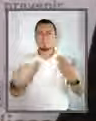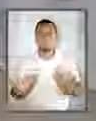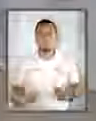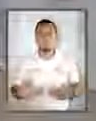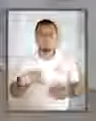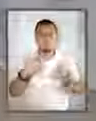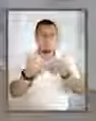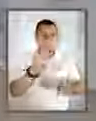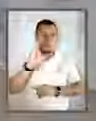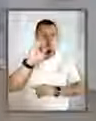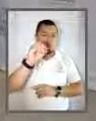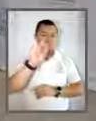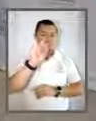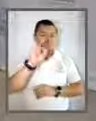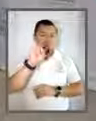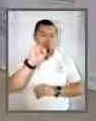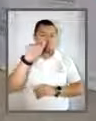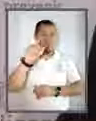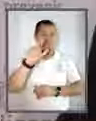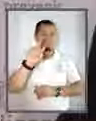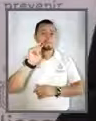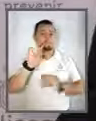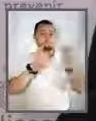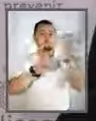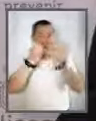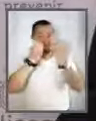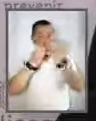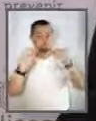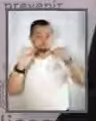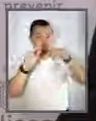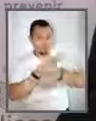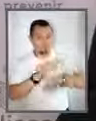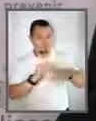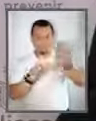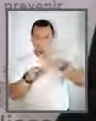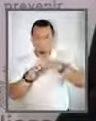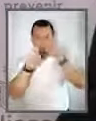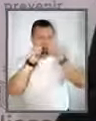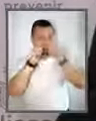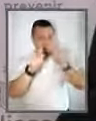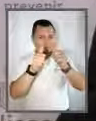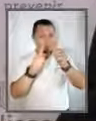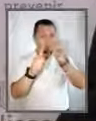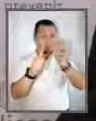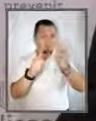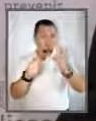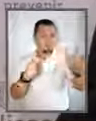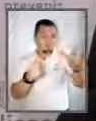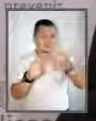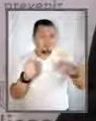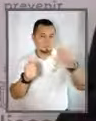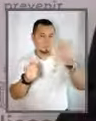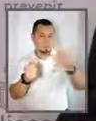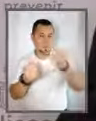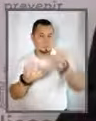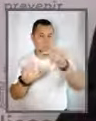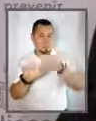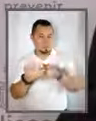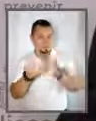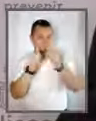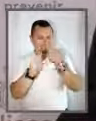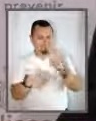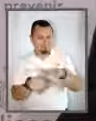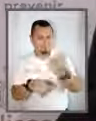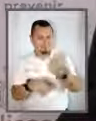personal de Coprizjal con la finalidad de hacer una revisión exhaustiva al interior de este inmueble.